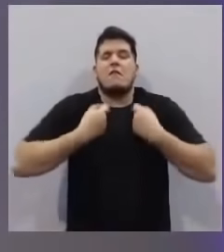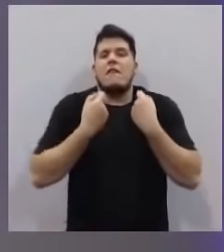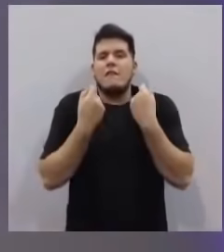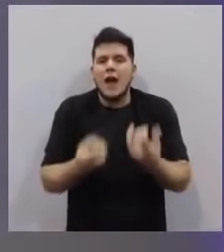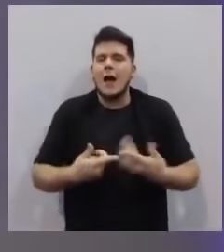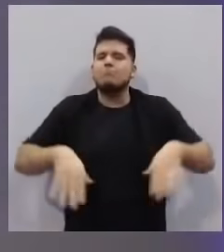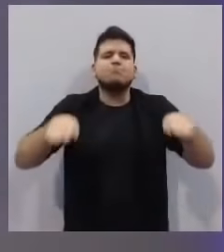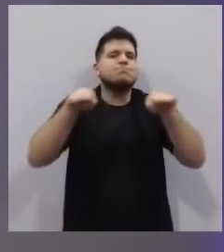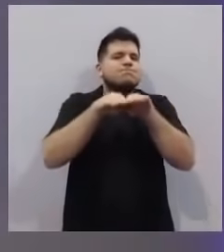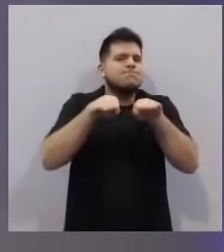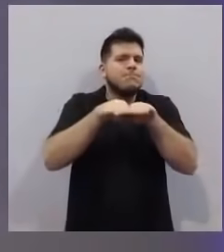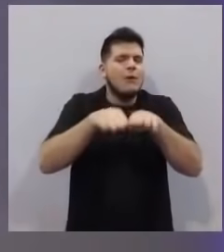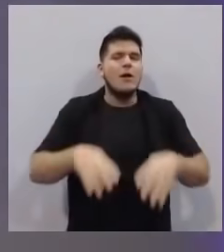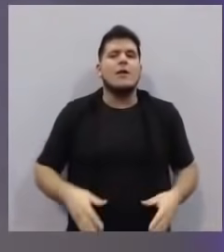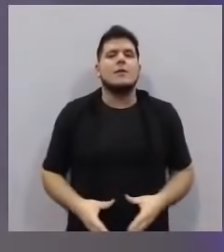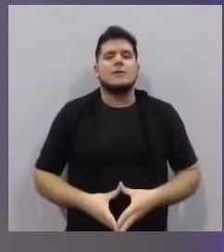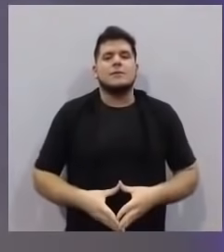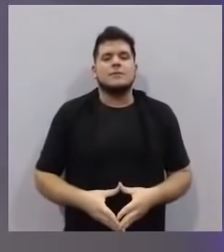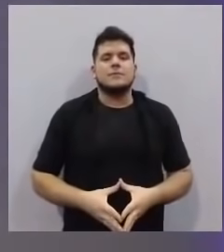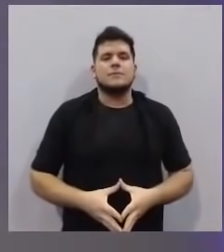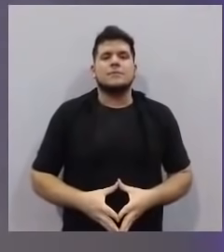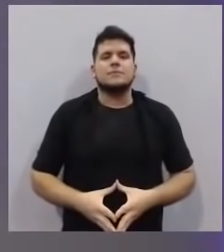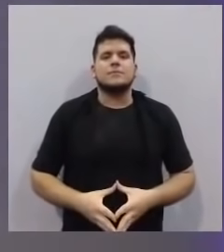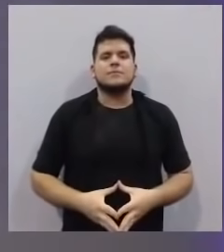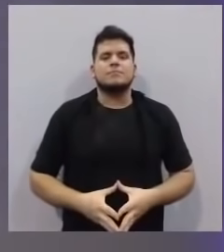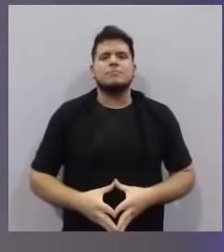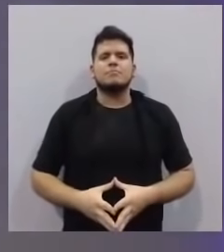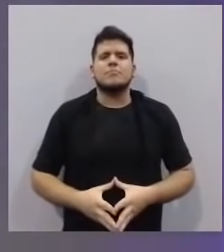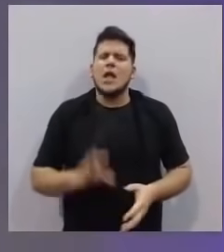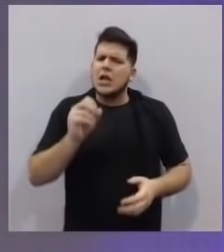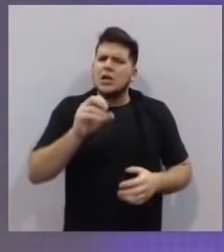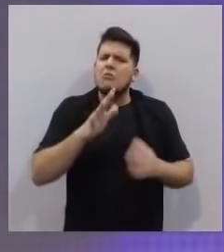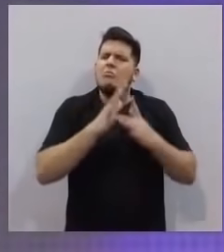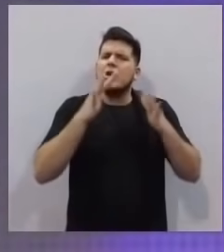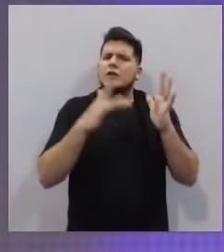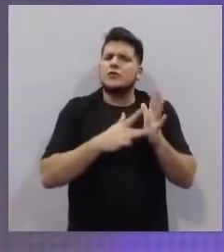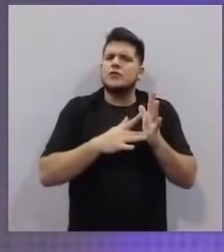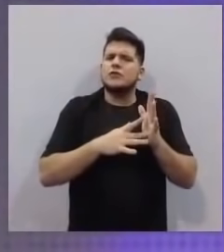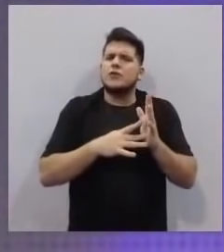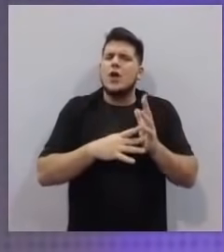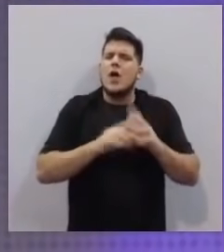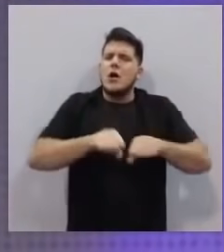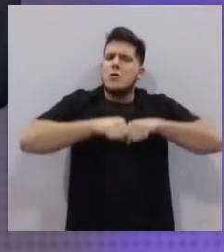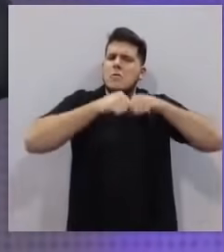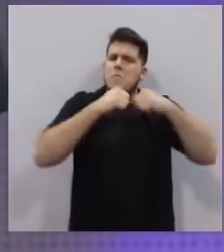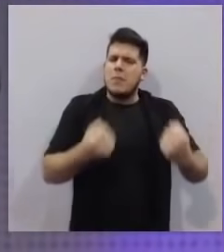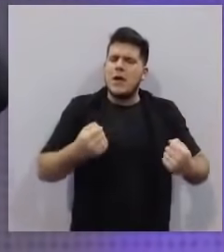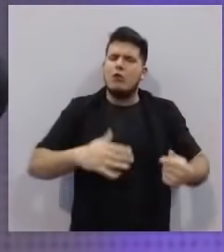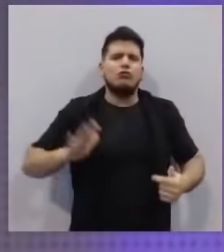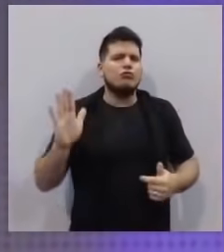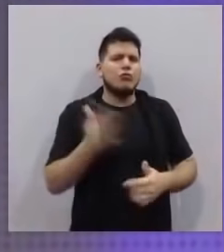suelto lo que no que lo que no pertenece quebranto toda maldición me